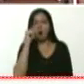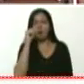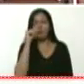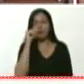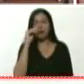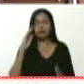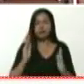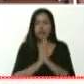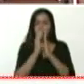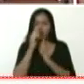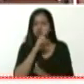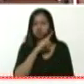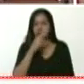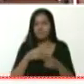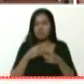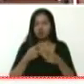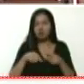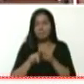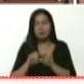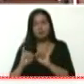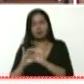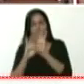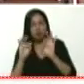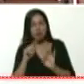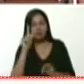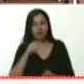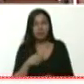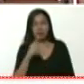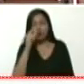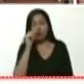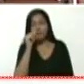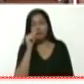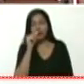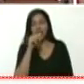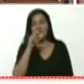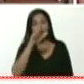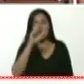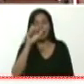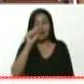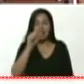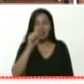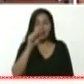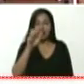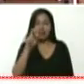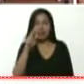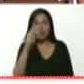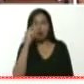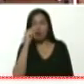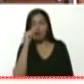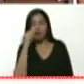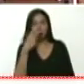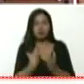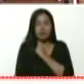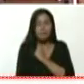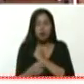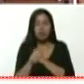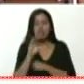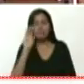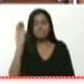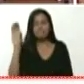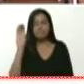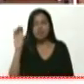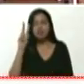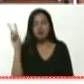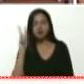Santos. Un plan que se ha discutido con Lester Toledo, prófugo de la justicia venezolana, para ingresar